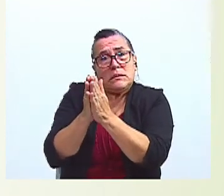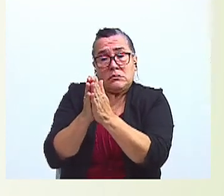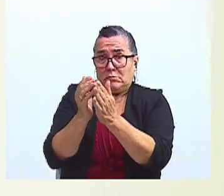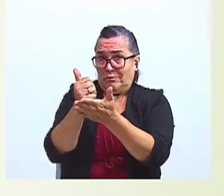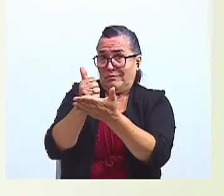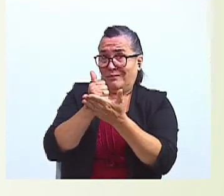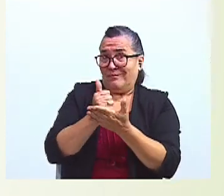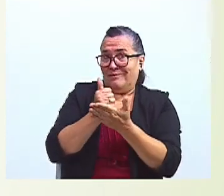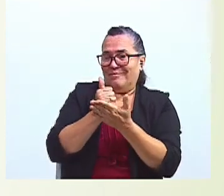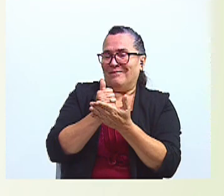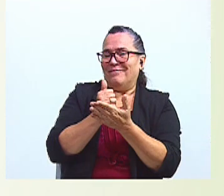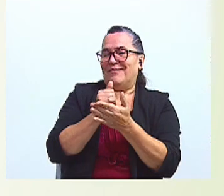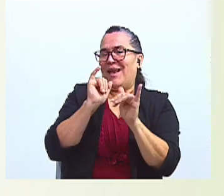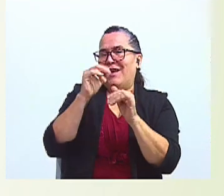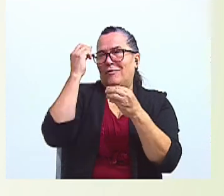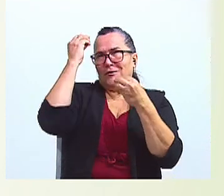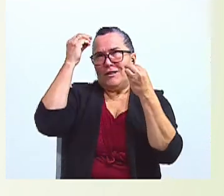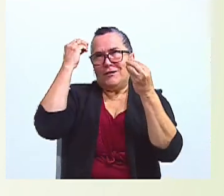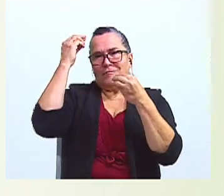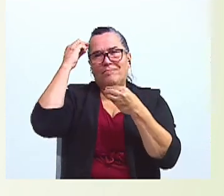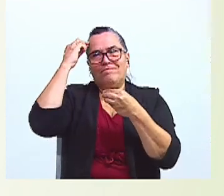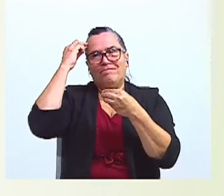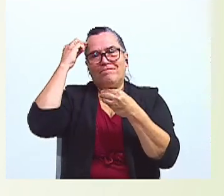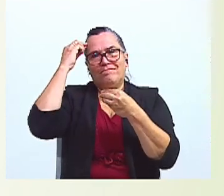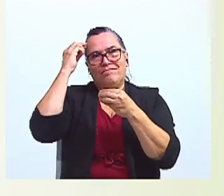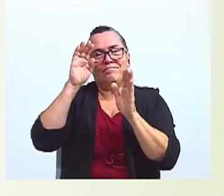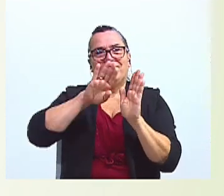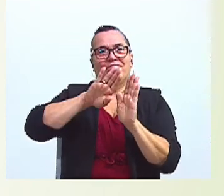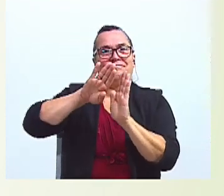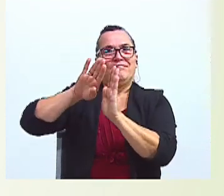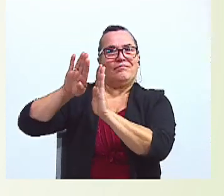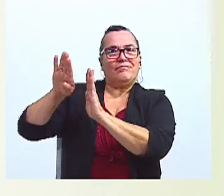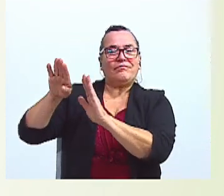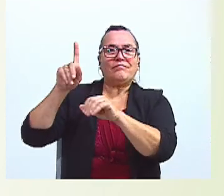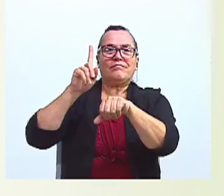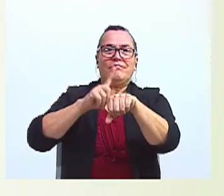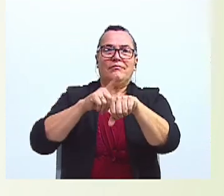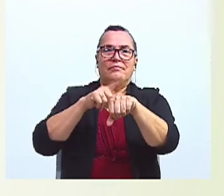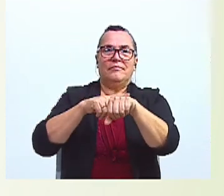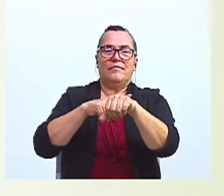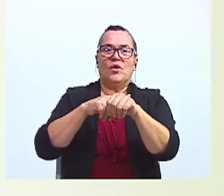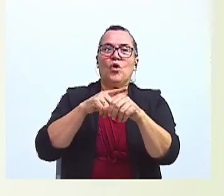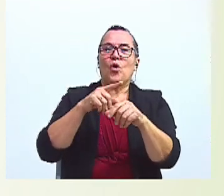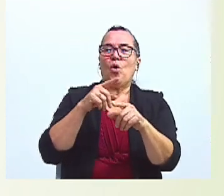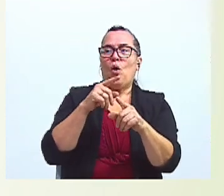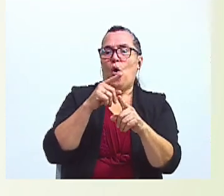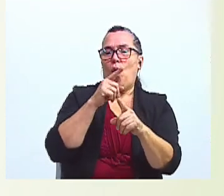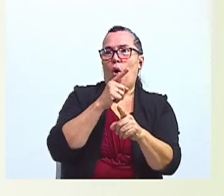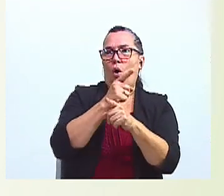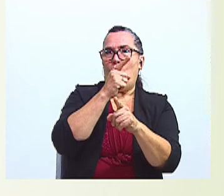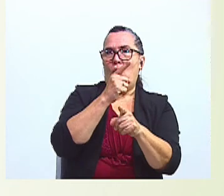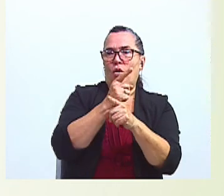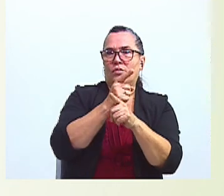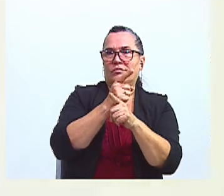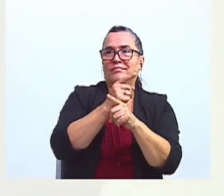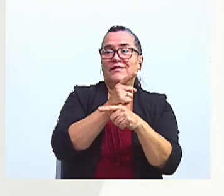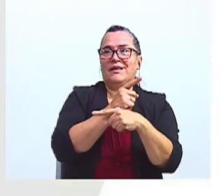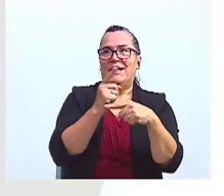Bueno, ahí les dejo para que reflexionen. Vamos ahora al momento ortográfico de la